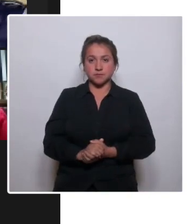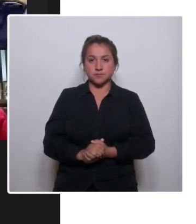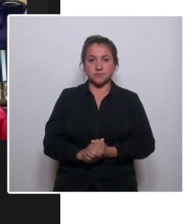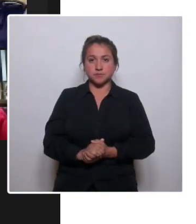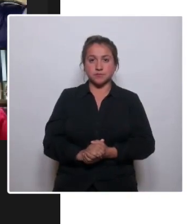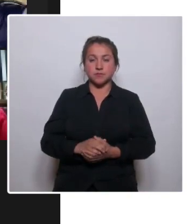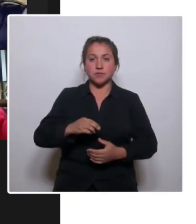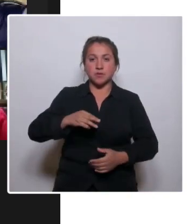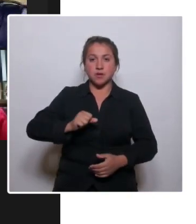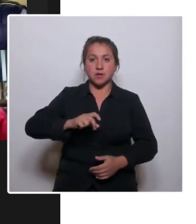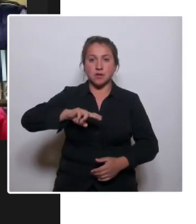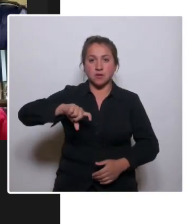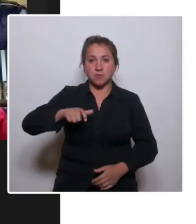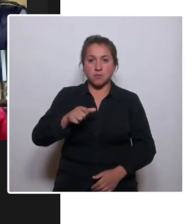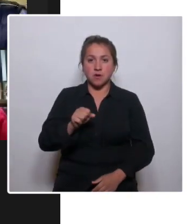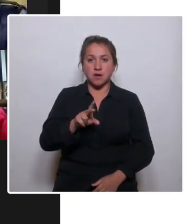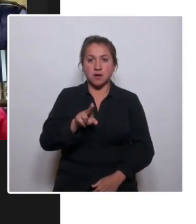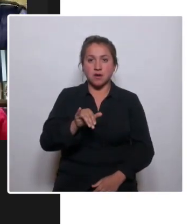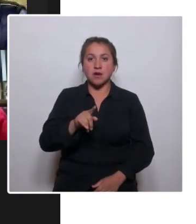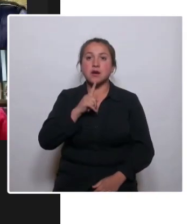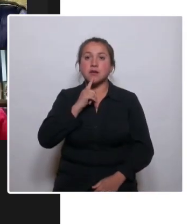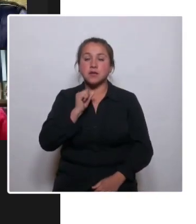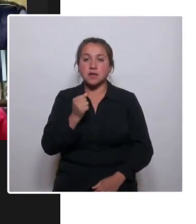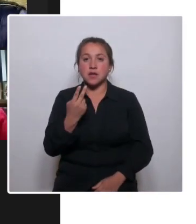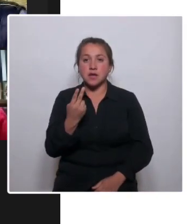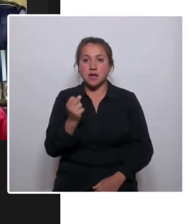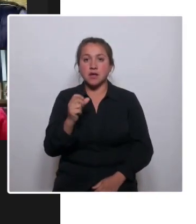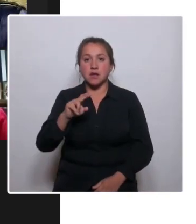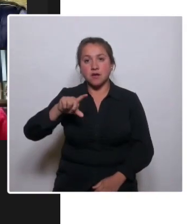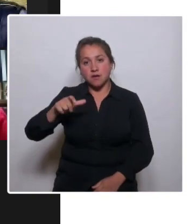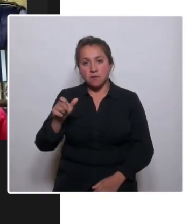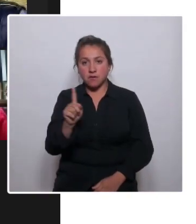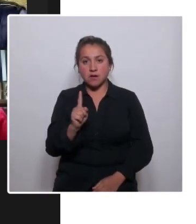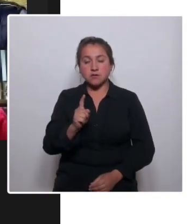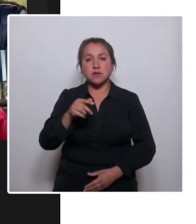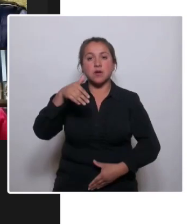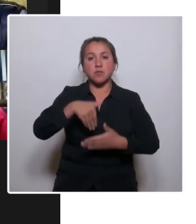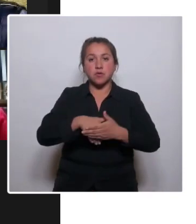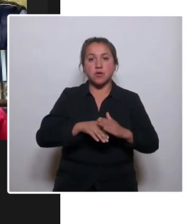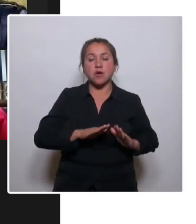Convencional Margarita Vargas, ¿cómo vota? A favor, señor secretario.